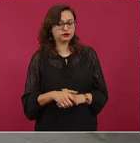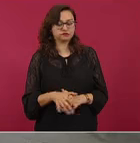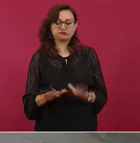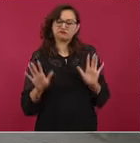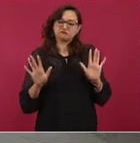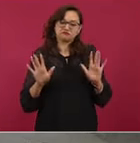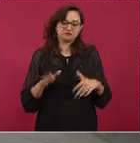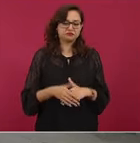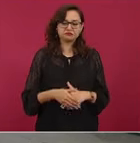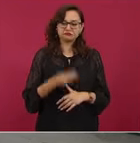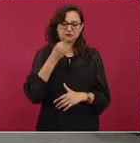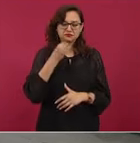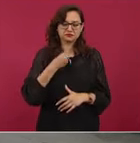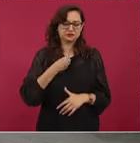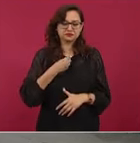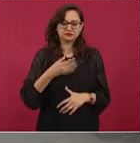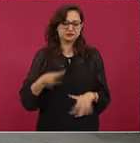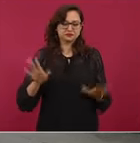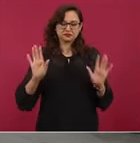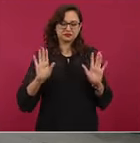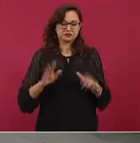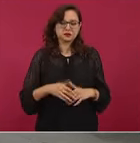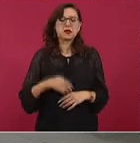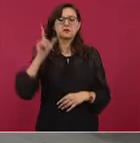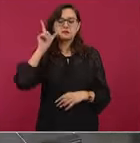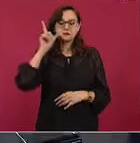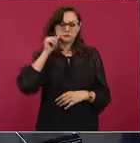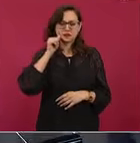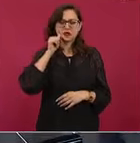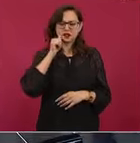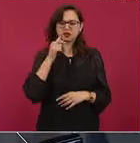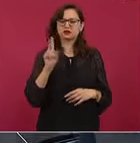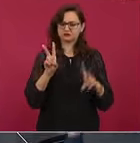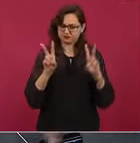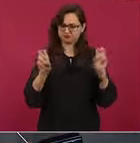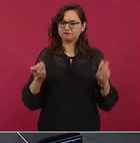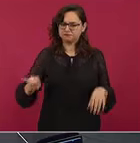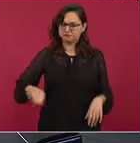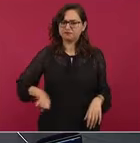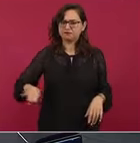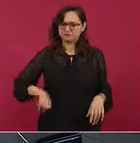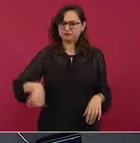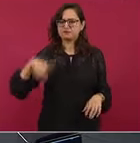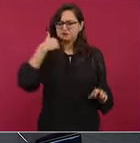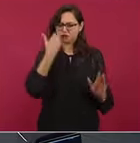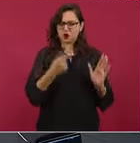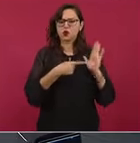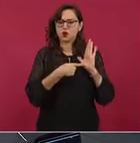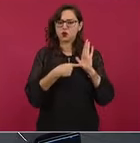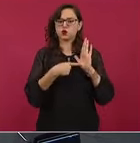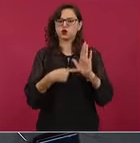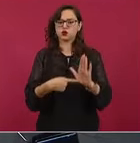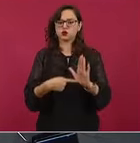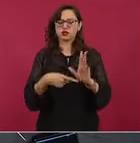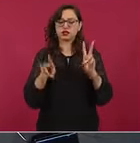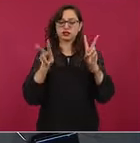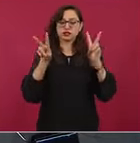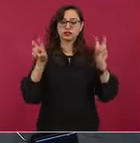Bueno, ya lo de. Si no, para mañana, porque sí es interesante. Es un diálogo.